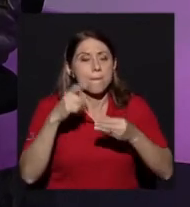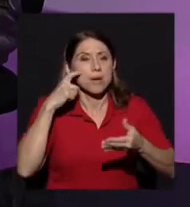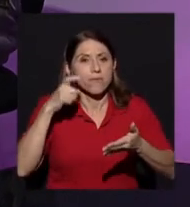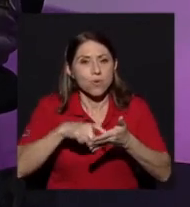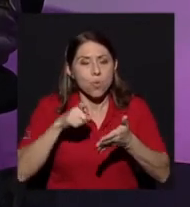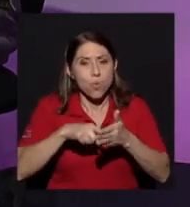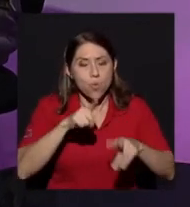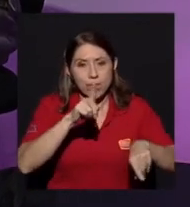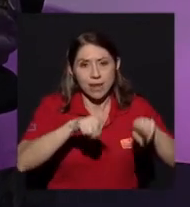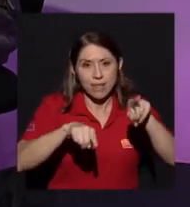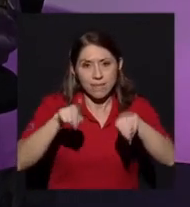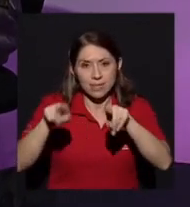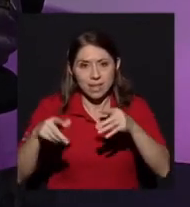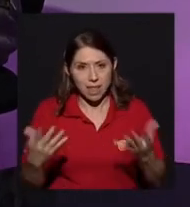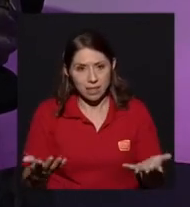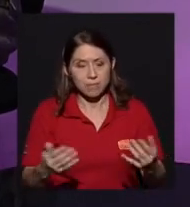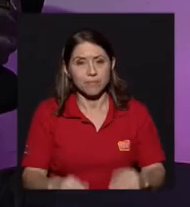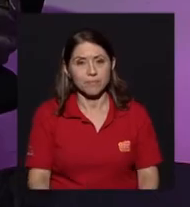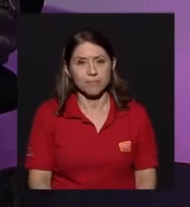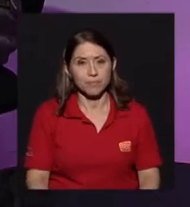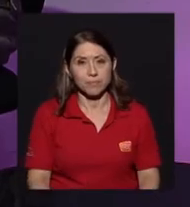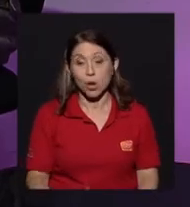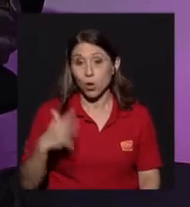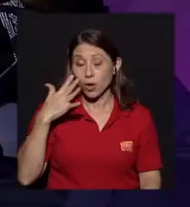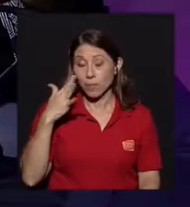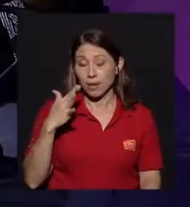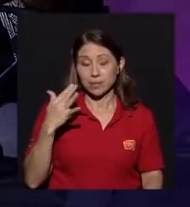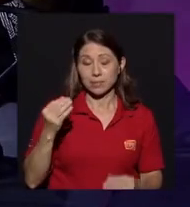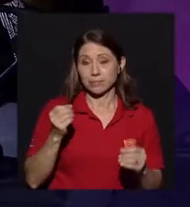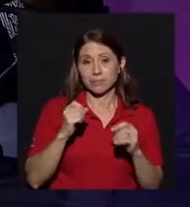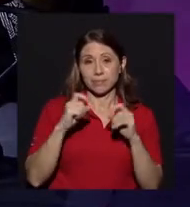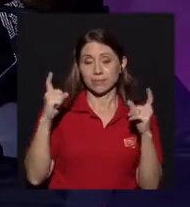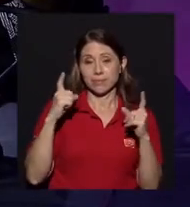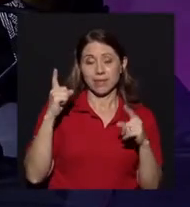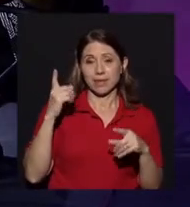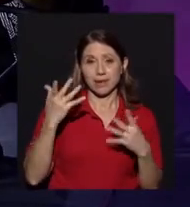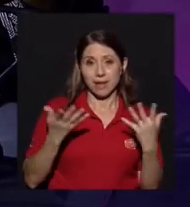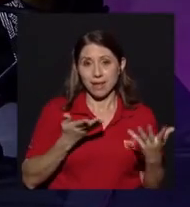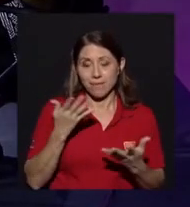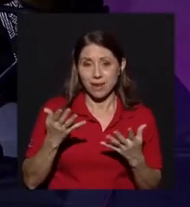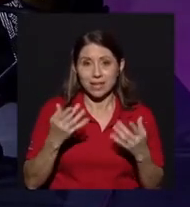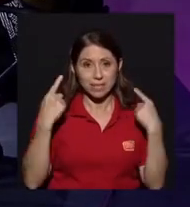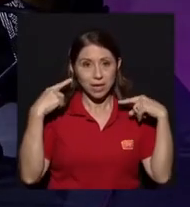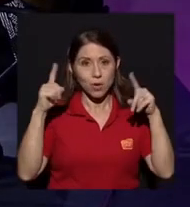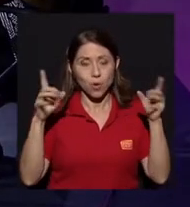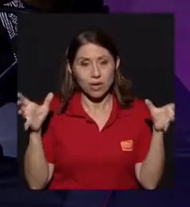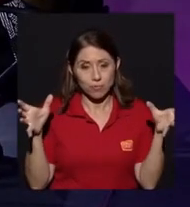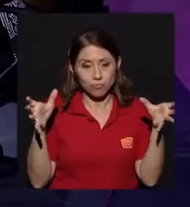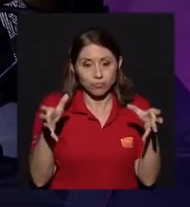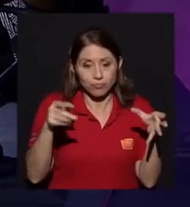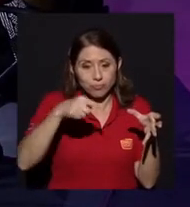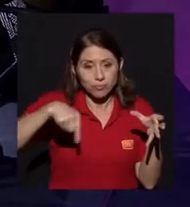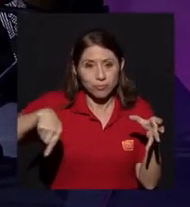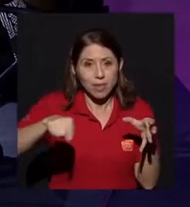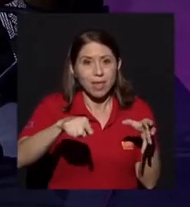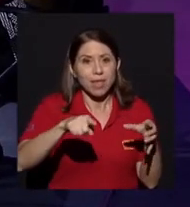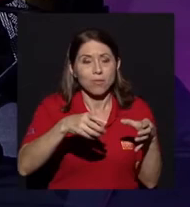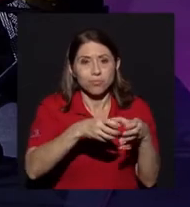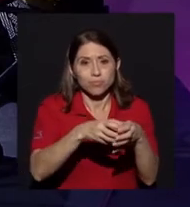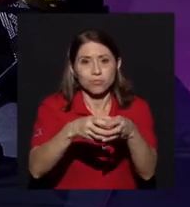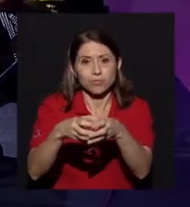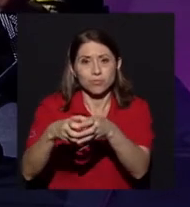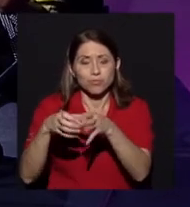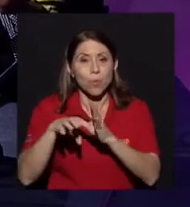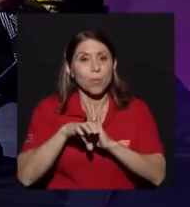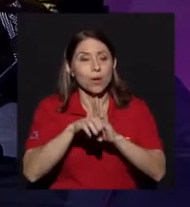de la diversidad lo que parece increíble es que logre aglutinar a tan diversos sectores como